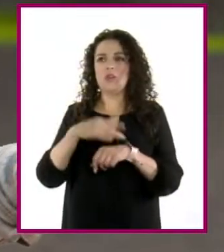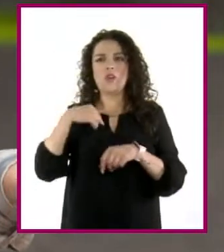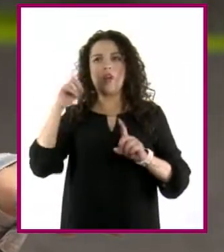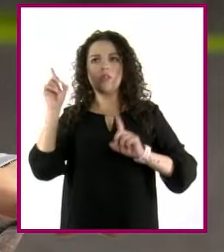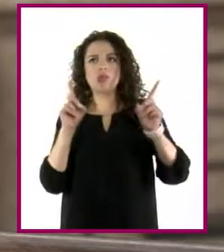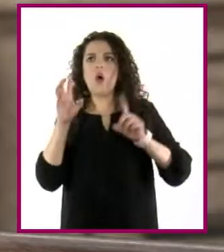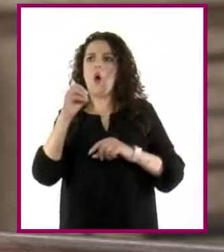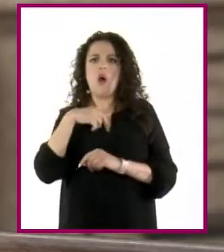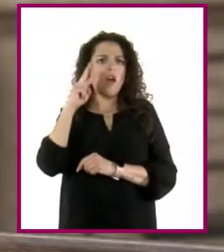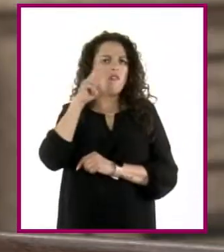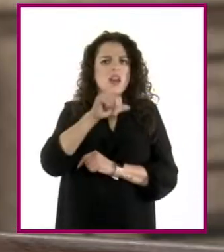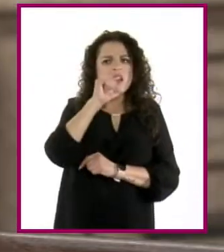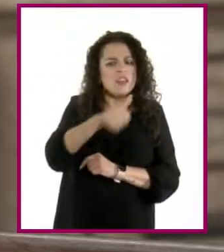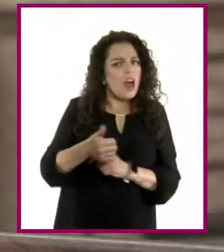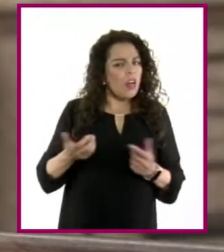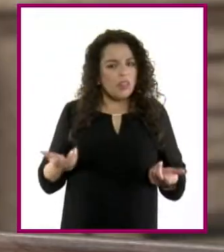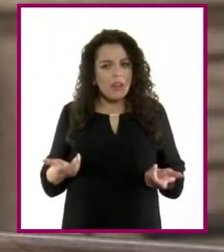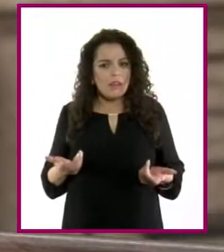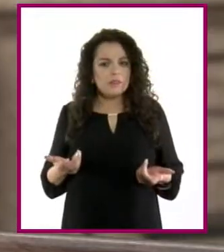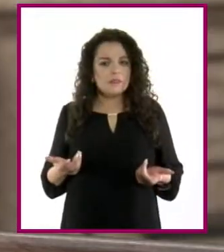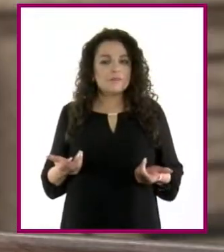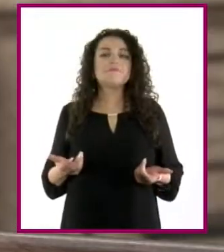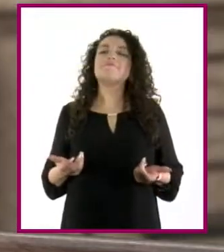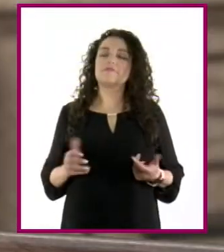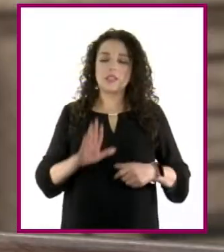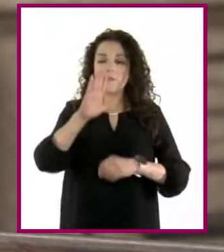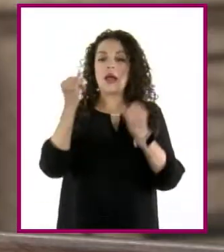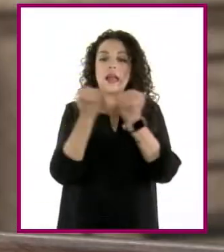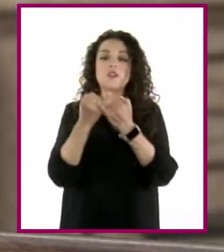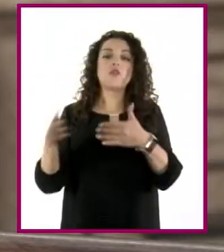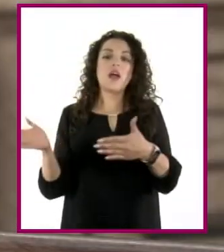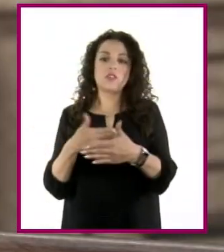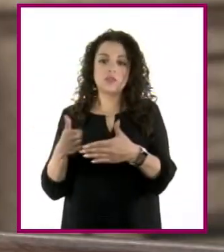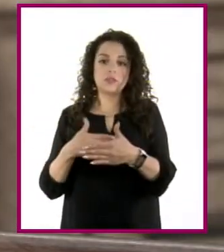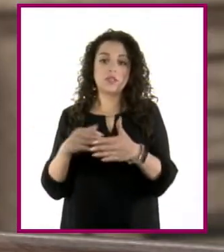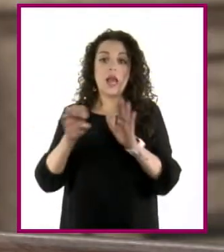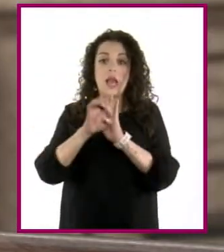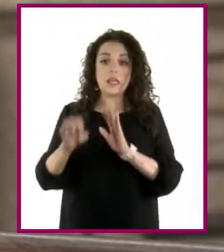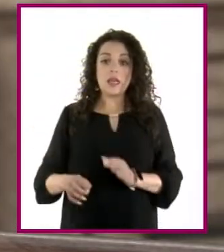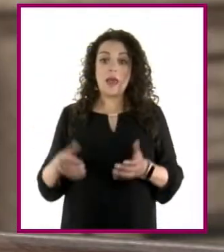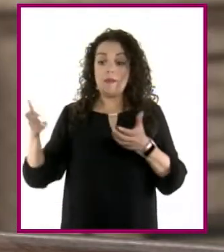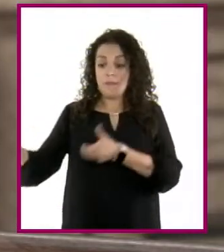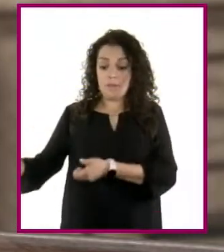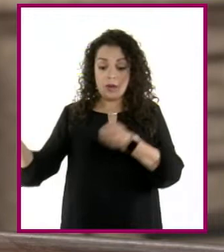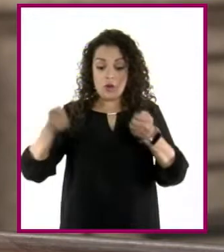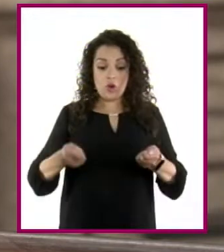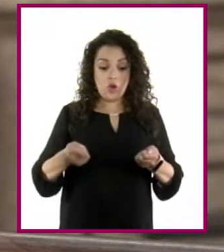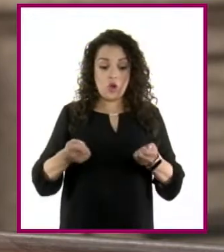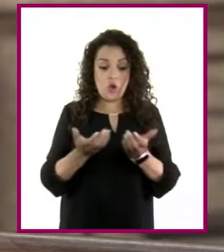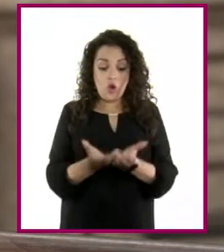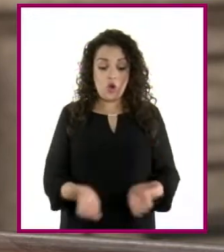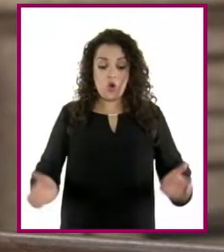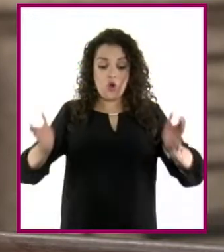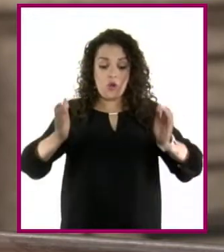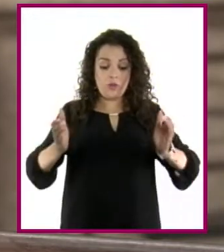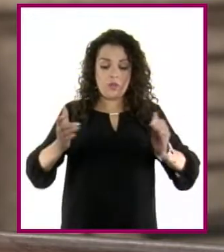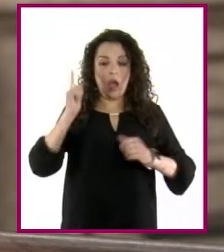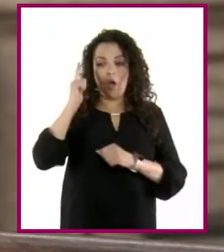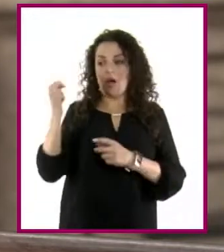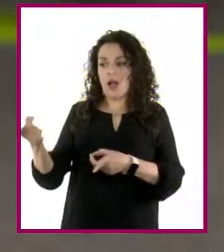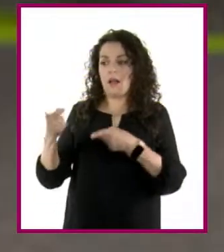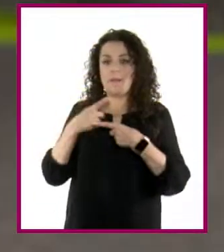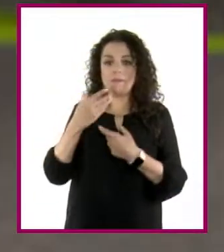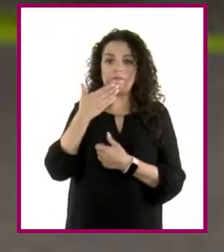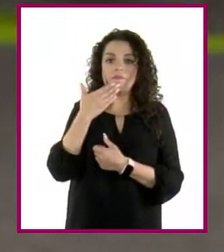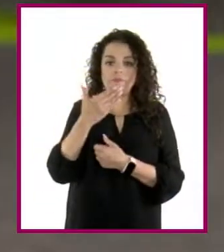no vimos nada. Algo parecido pasa en la cocina. Si te pido una olla, esperaría que me dieras una en buen estado, no una